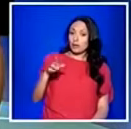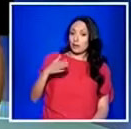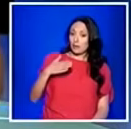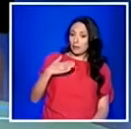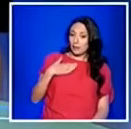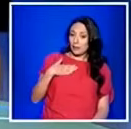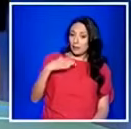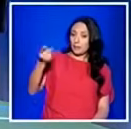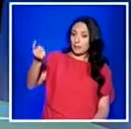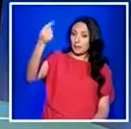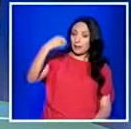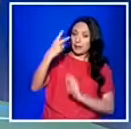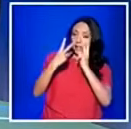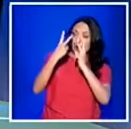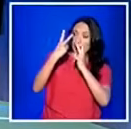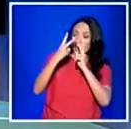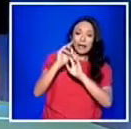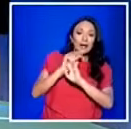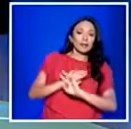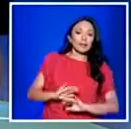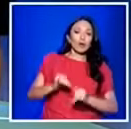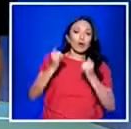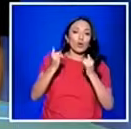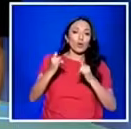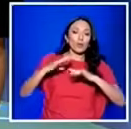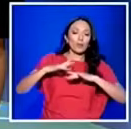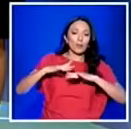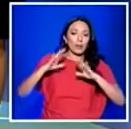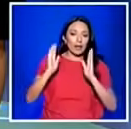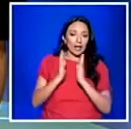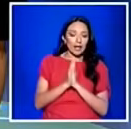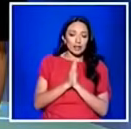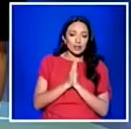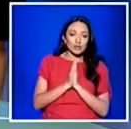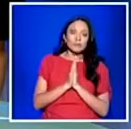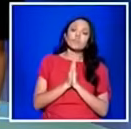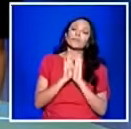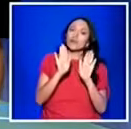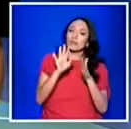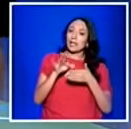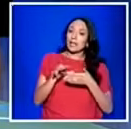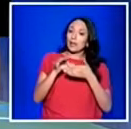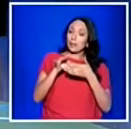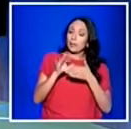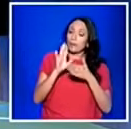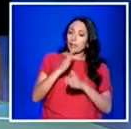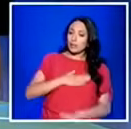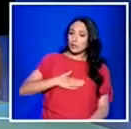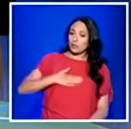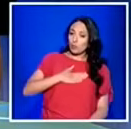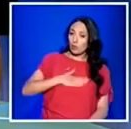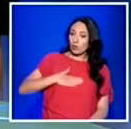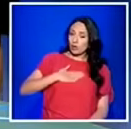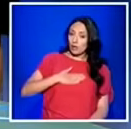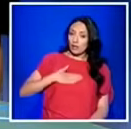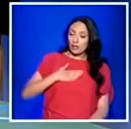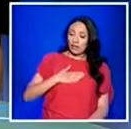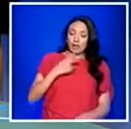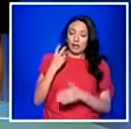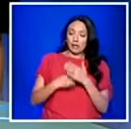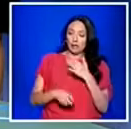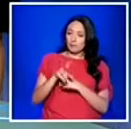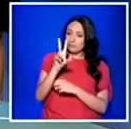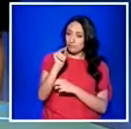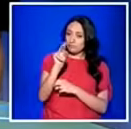me vienen a visitar, entonces para mí desde hoy es como un feriado, así que a estar muy pendientes para evitar multas y también no quedarnos sin